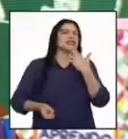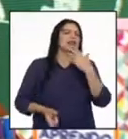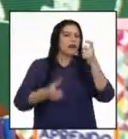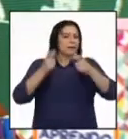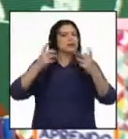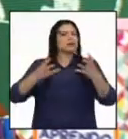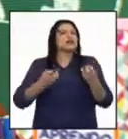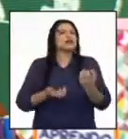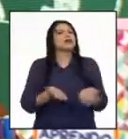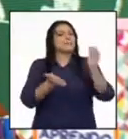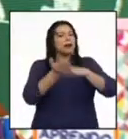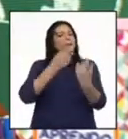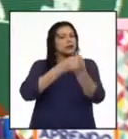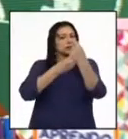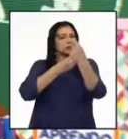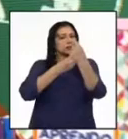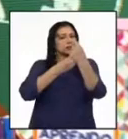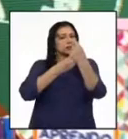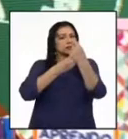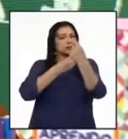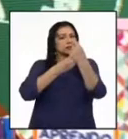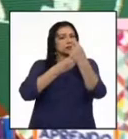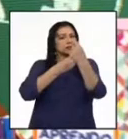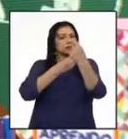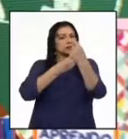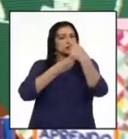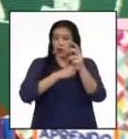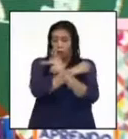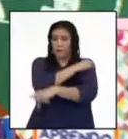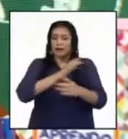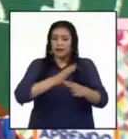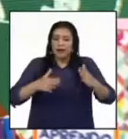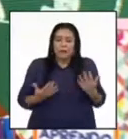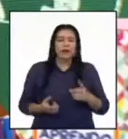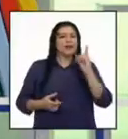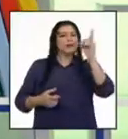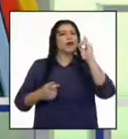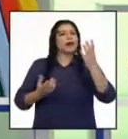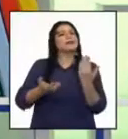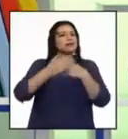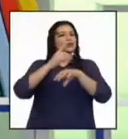buscan mayor participación de la ciudadanía con la idea de acercar la democracia a